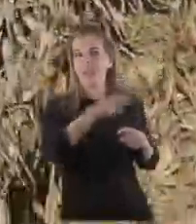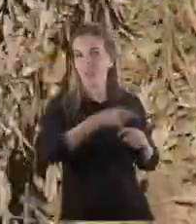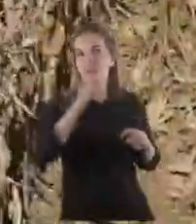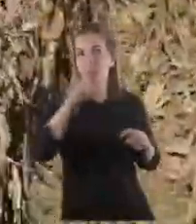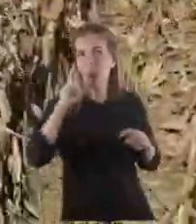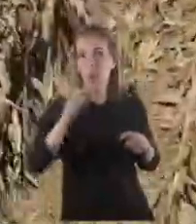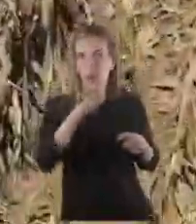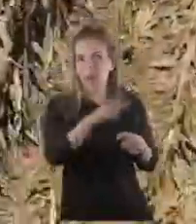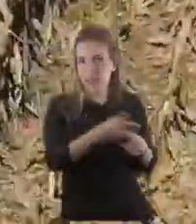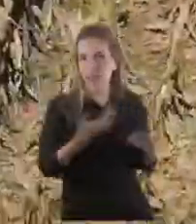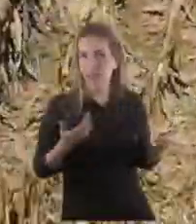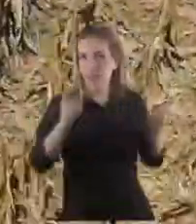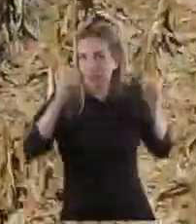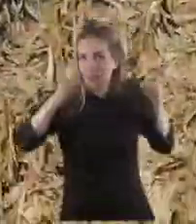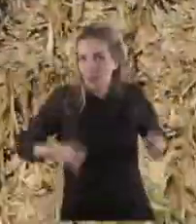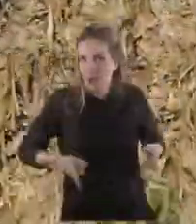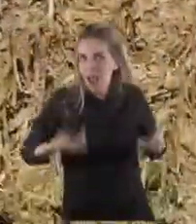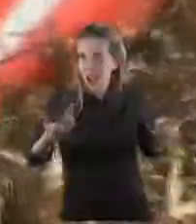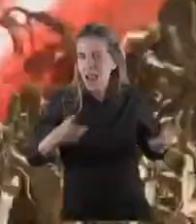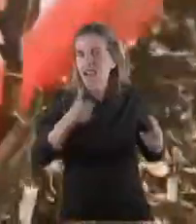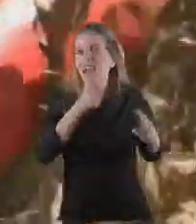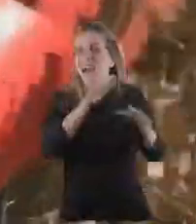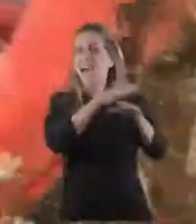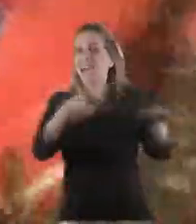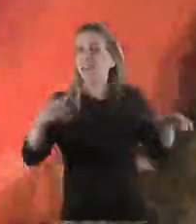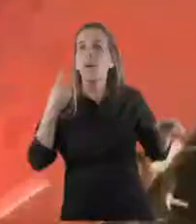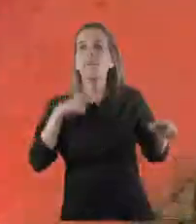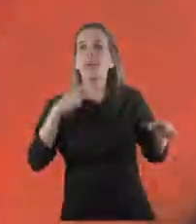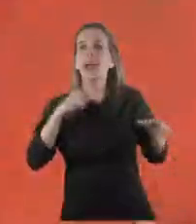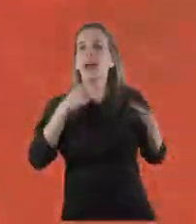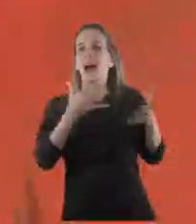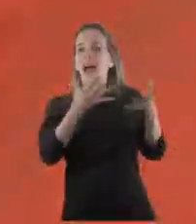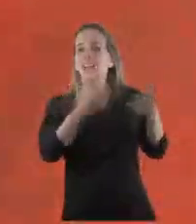Con la bajante más grande del río Paraná.